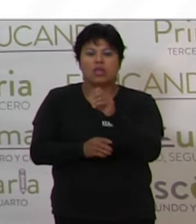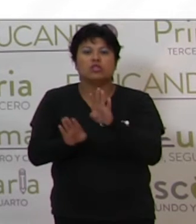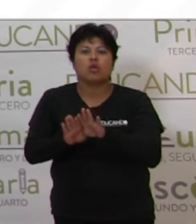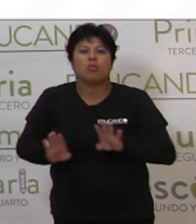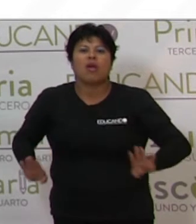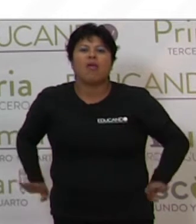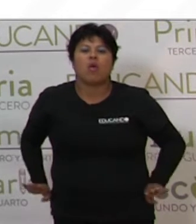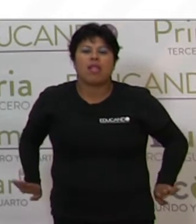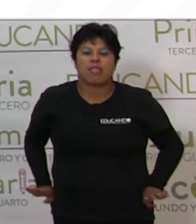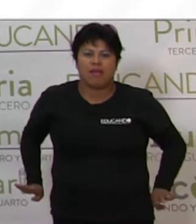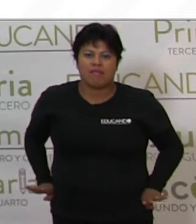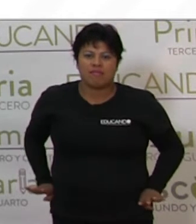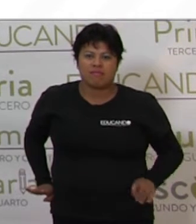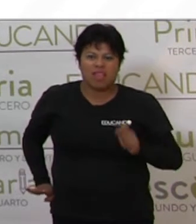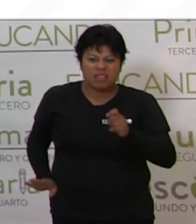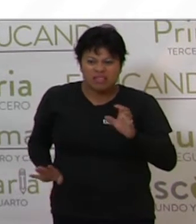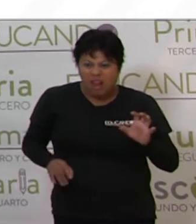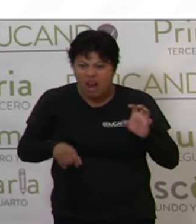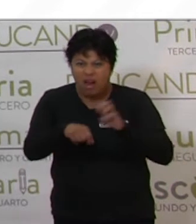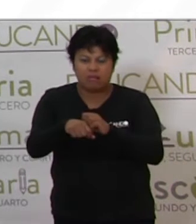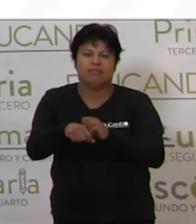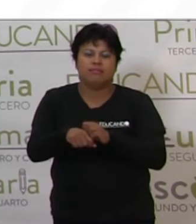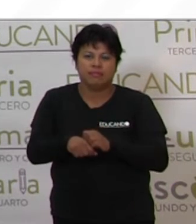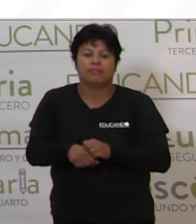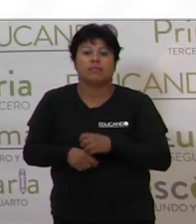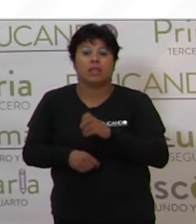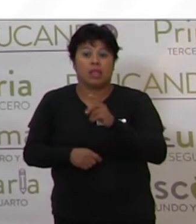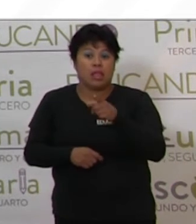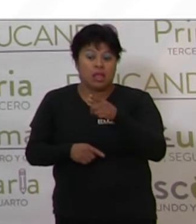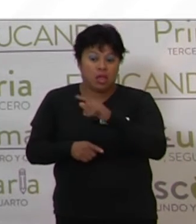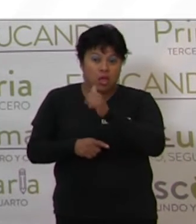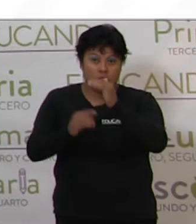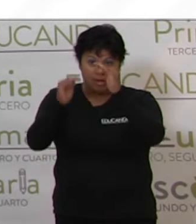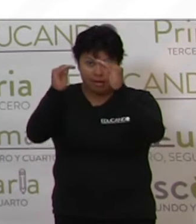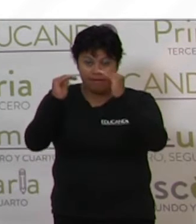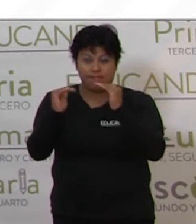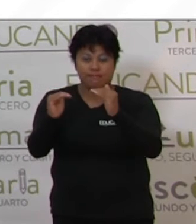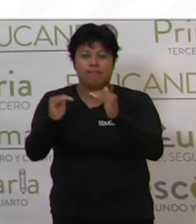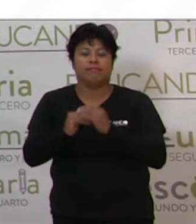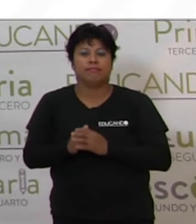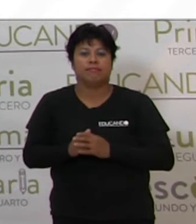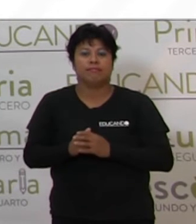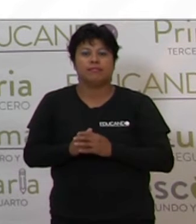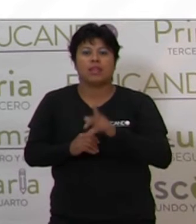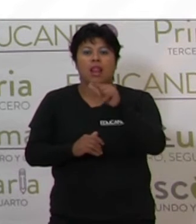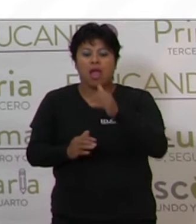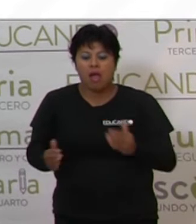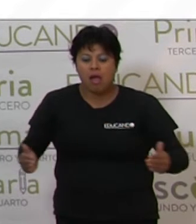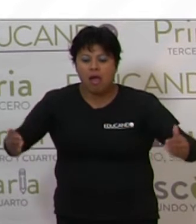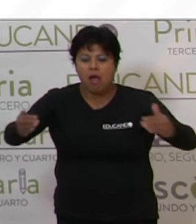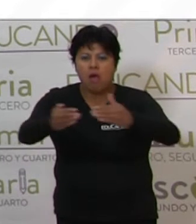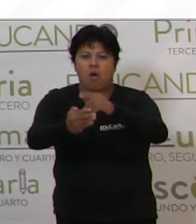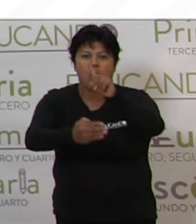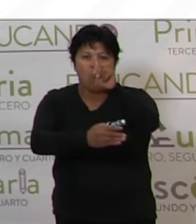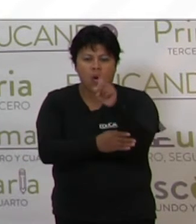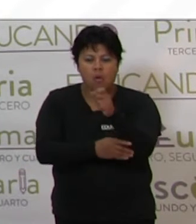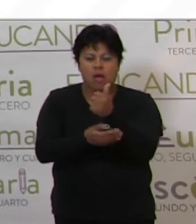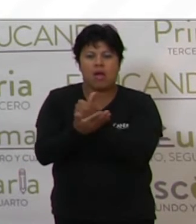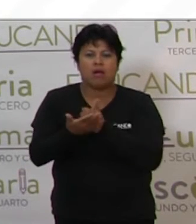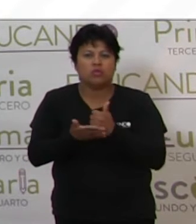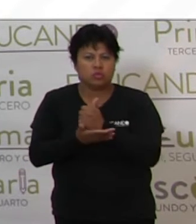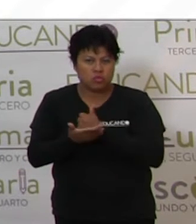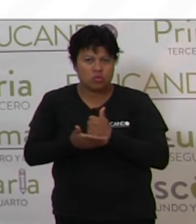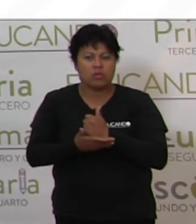cualidad. La siguiente es entonces la laguna azul. El adjetivo